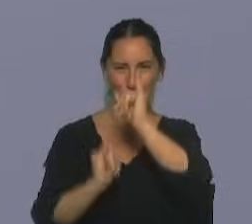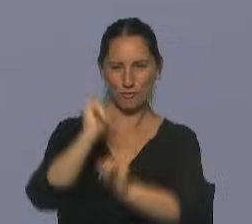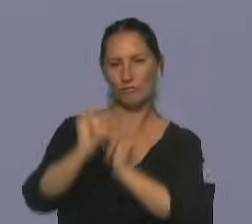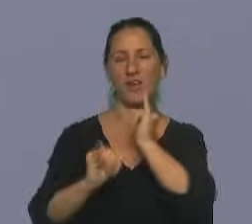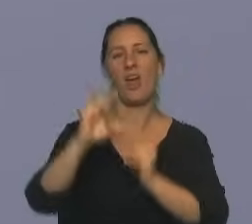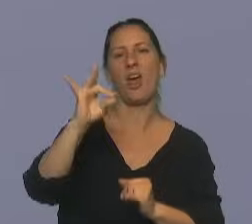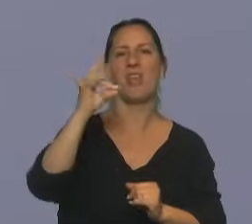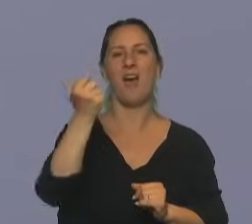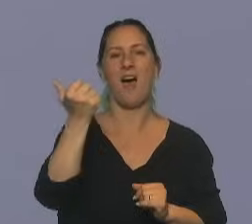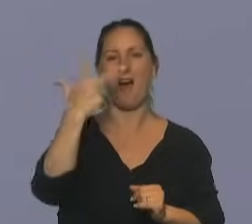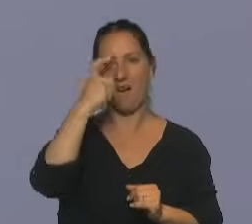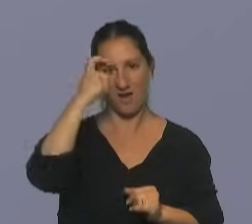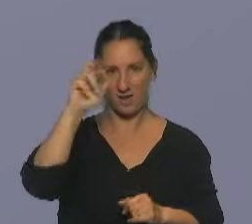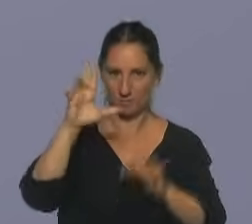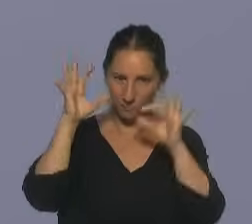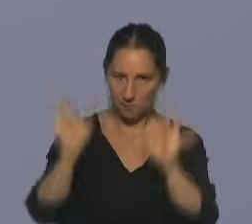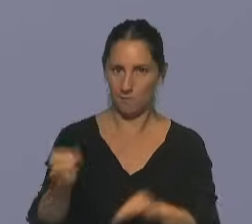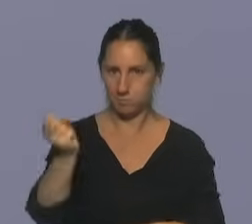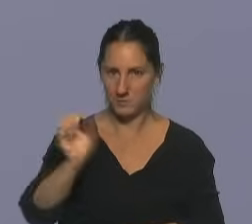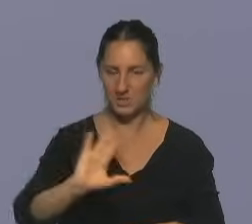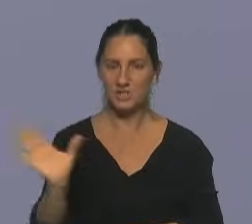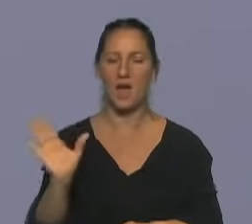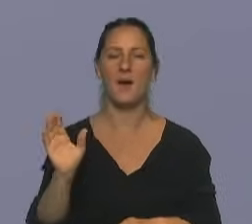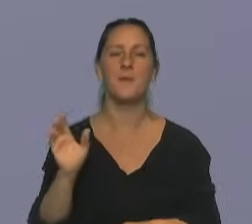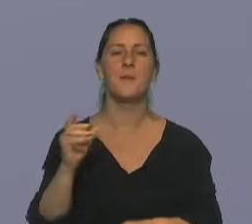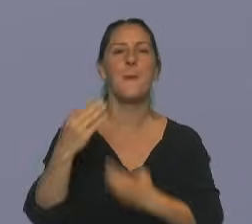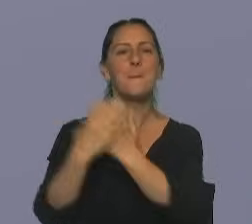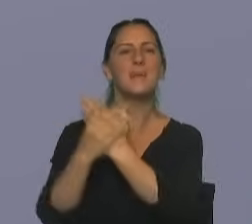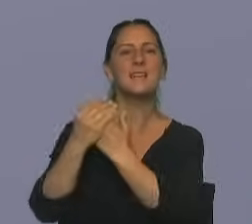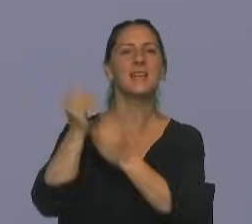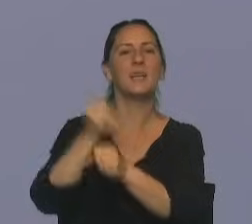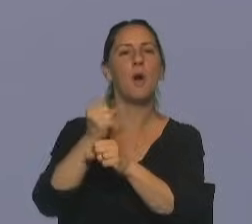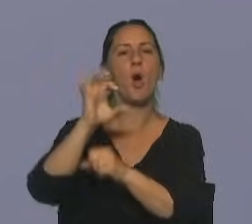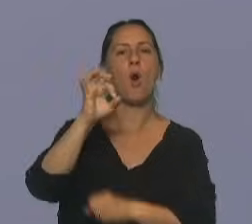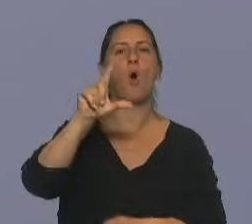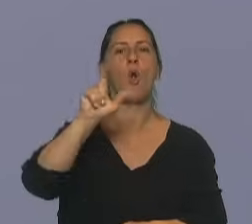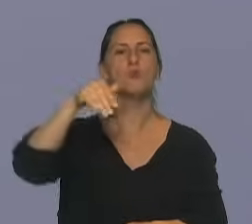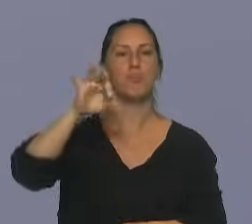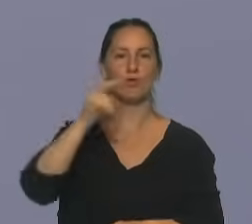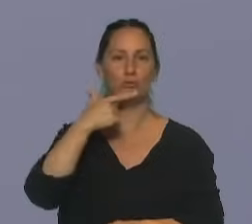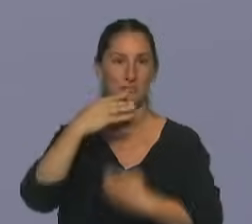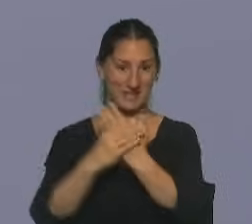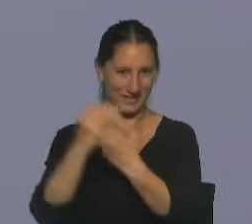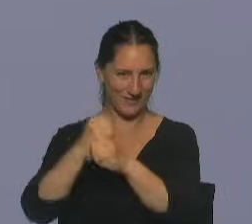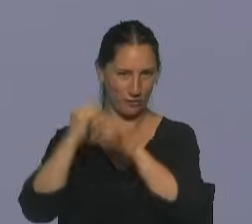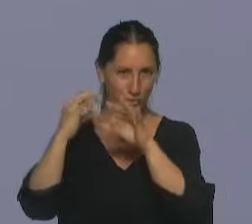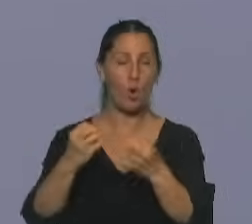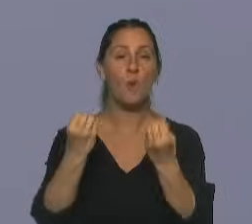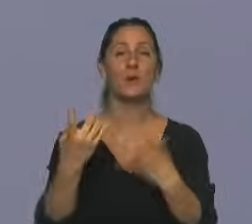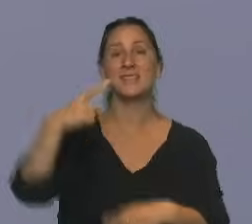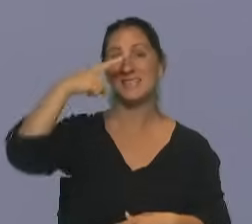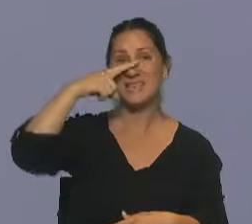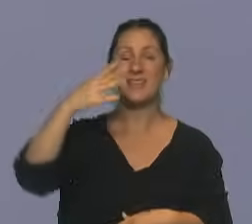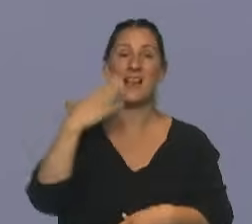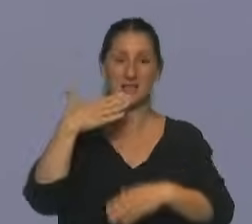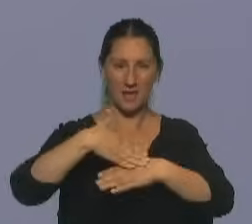Héctor Daer, que también había llegado, por supuesto, también la ministra de Trabajo, Kelly Olmos. ¿Por qué? Porque a partir de las 19, a ver